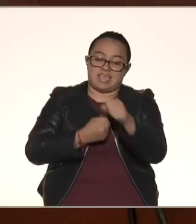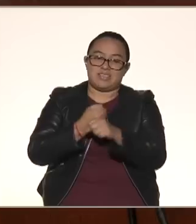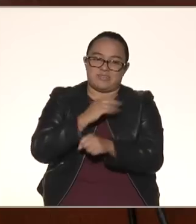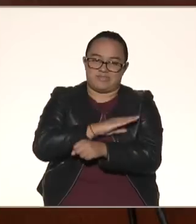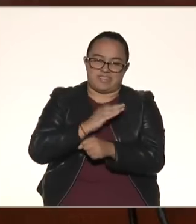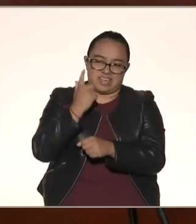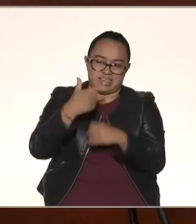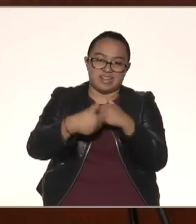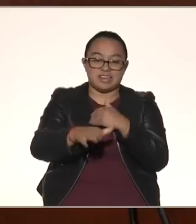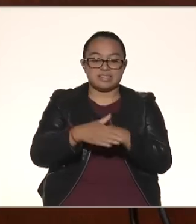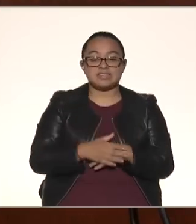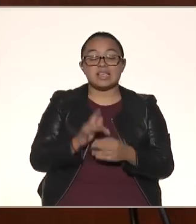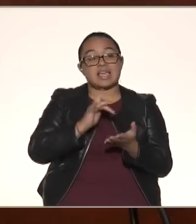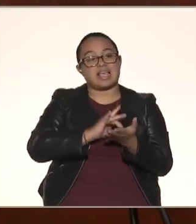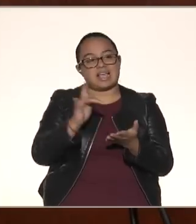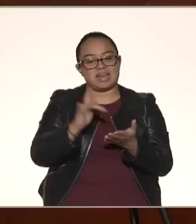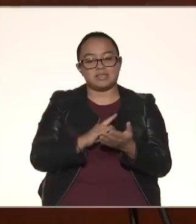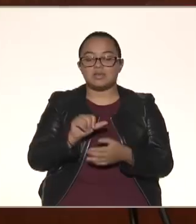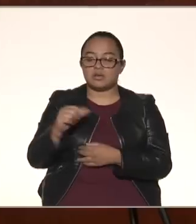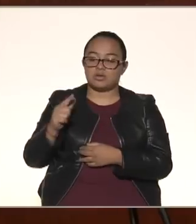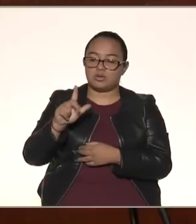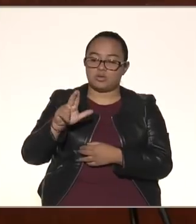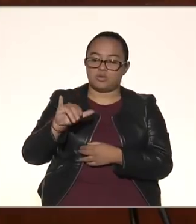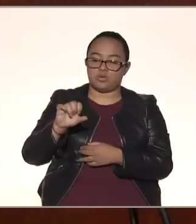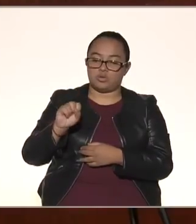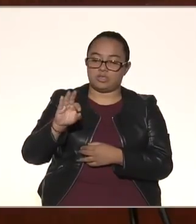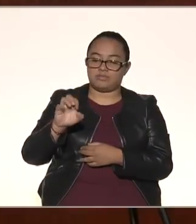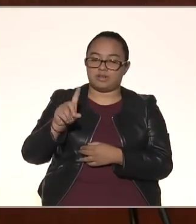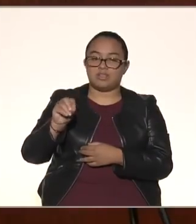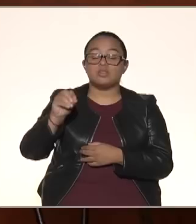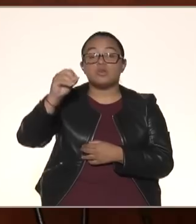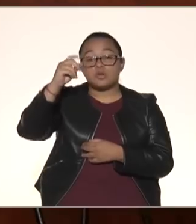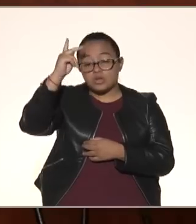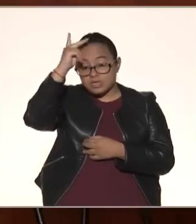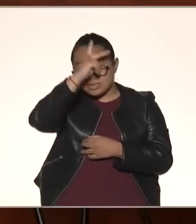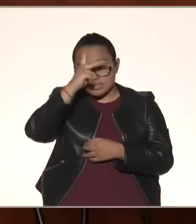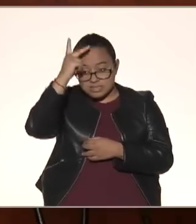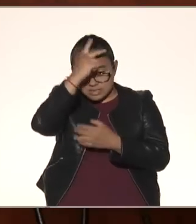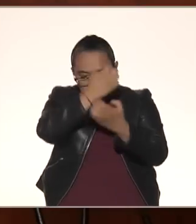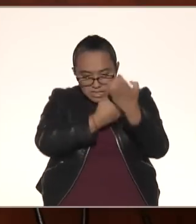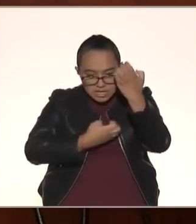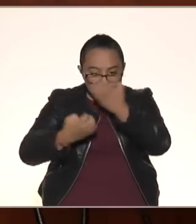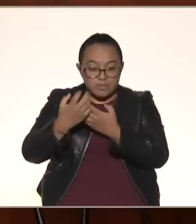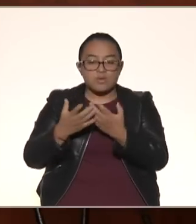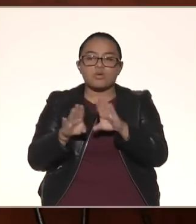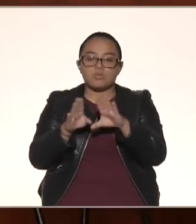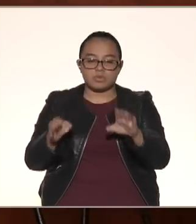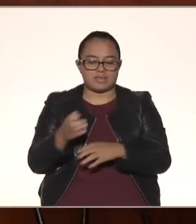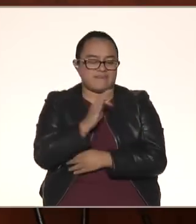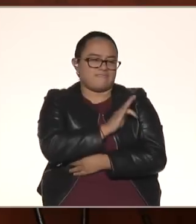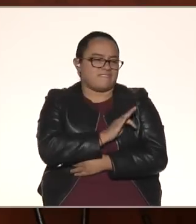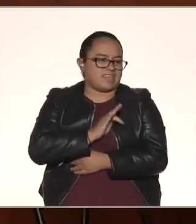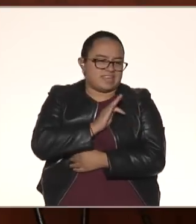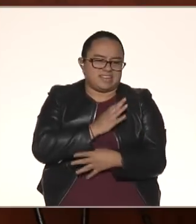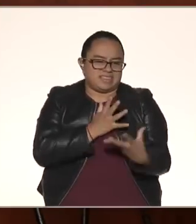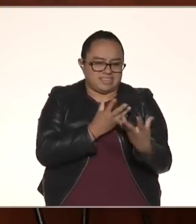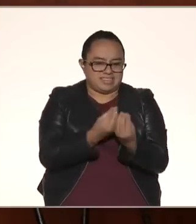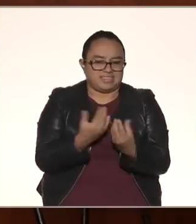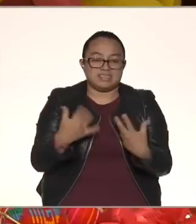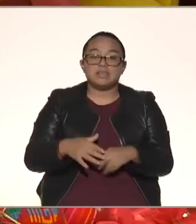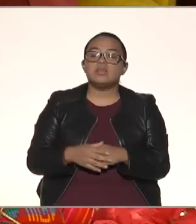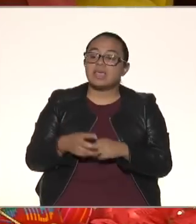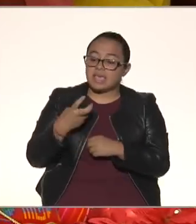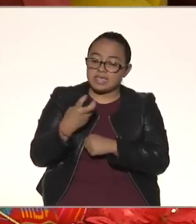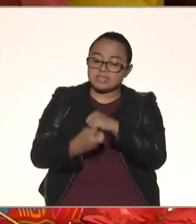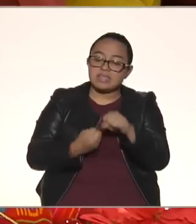muchas gracias. Gracias por estar aquí. Luis Fernando Flores, psicoanalista, ¿cómo estás? Feliz de estar aquí generosamente compartiendo. empezamos el